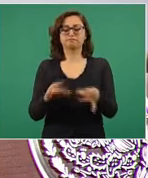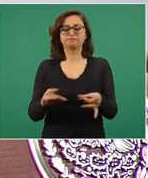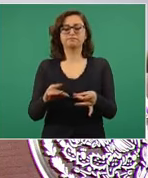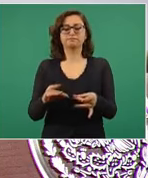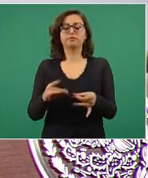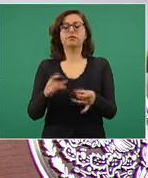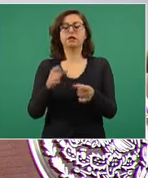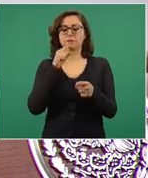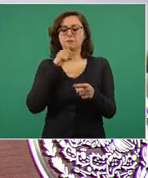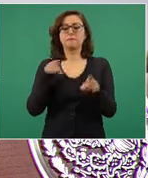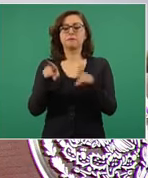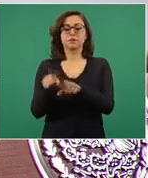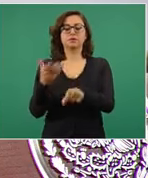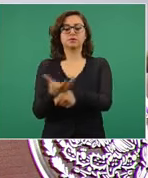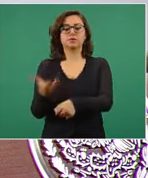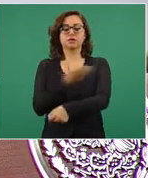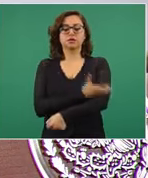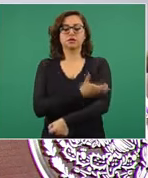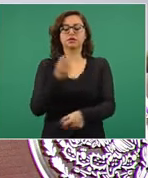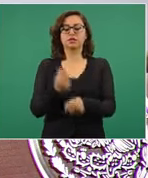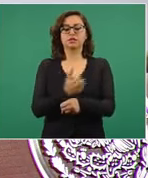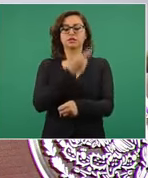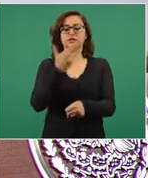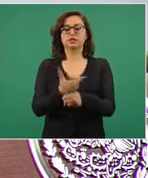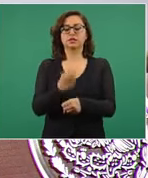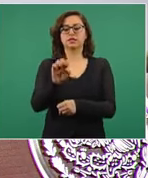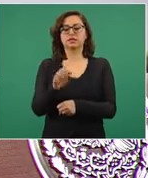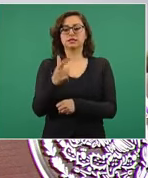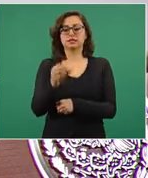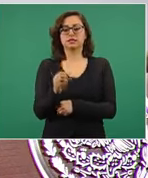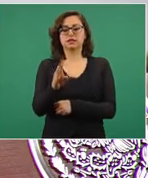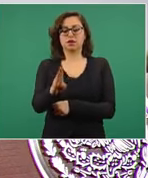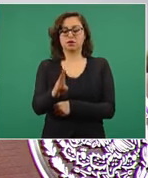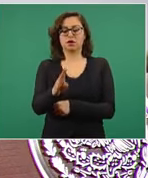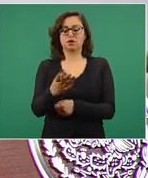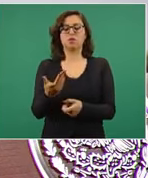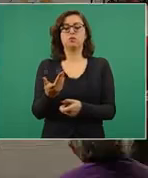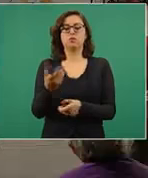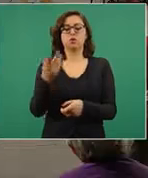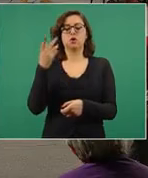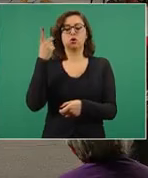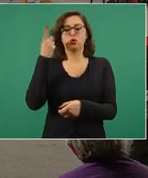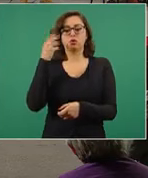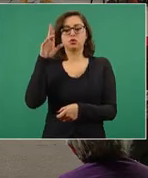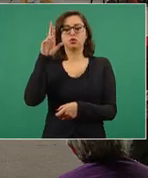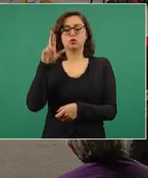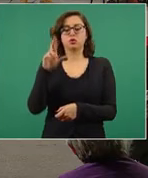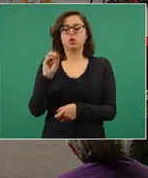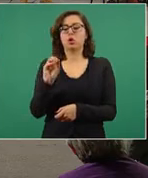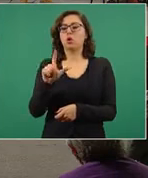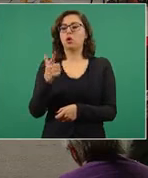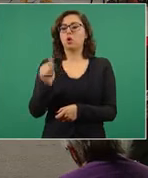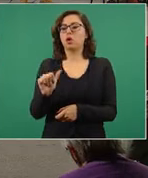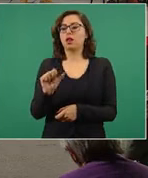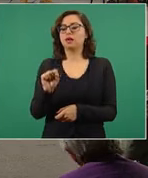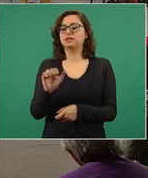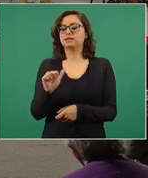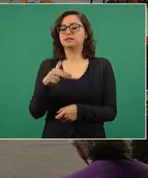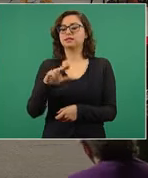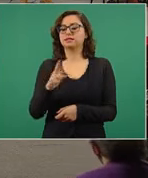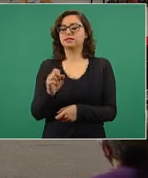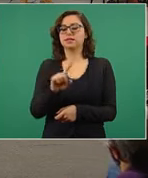la secretaria de Gobernación, la doctora Olga Sánchez Cordero. Entonces, vamos a dar a